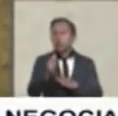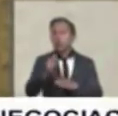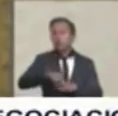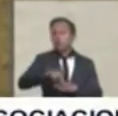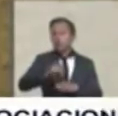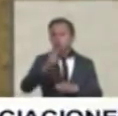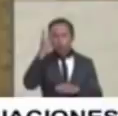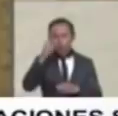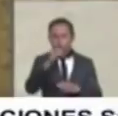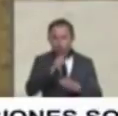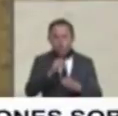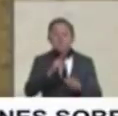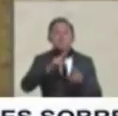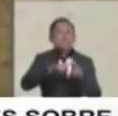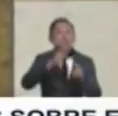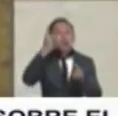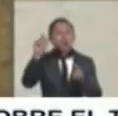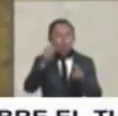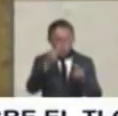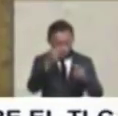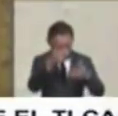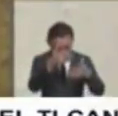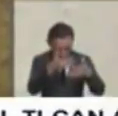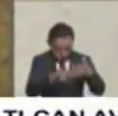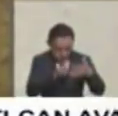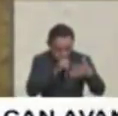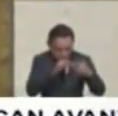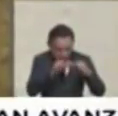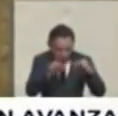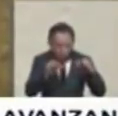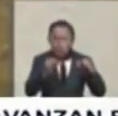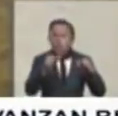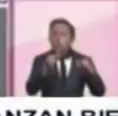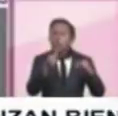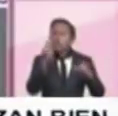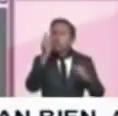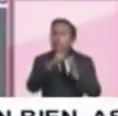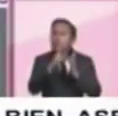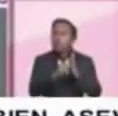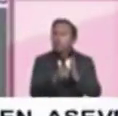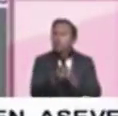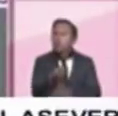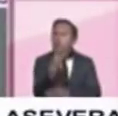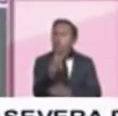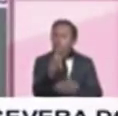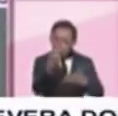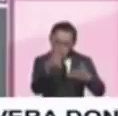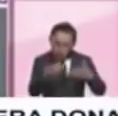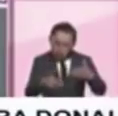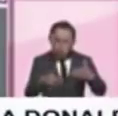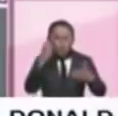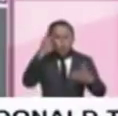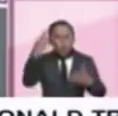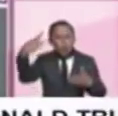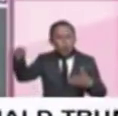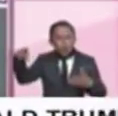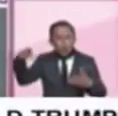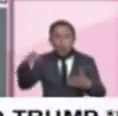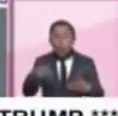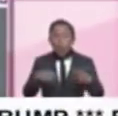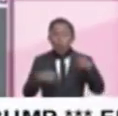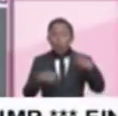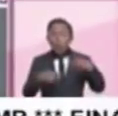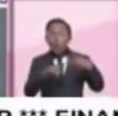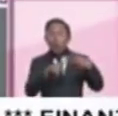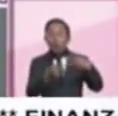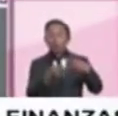de hacer este tipo de ocurrencias, que yo creo que a mucha gente sí le puede gustar, pero es una desgracia para la democracia